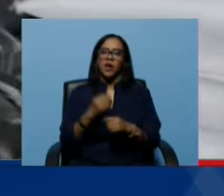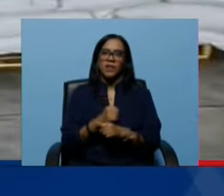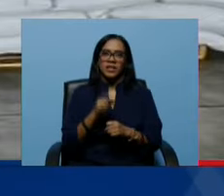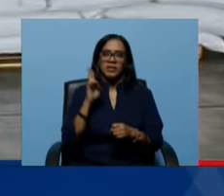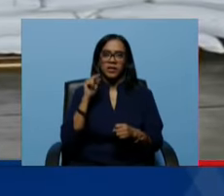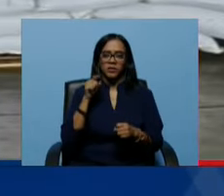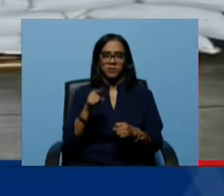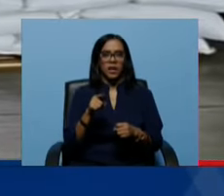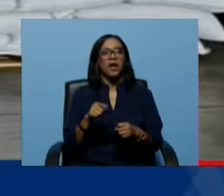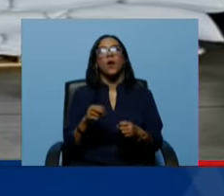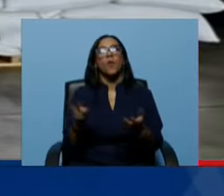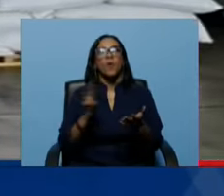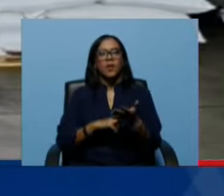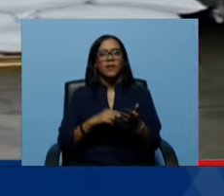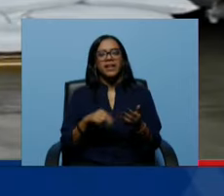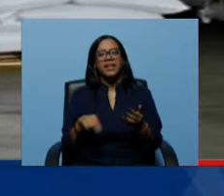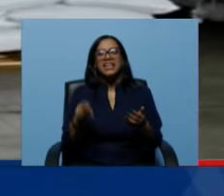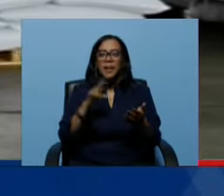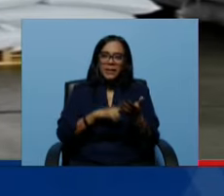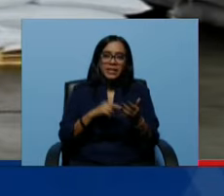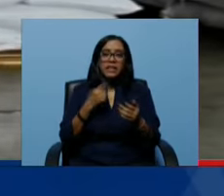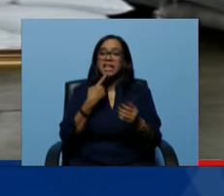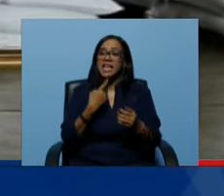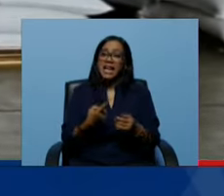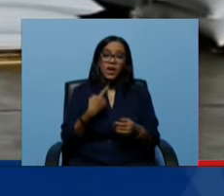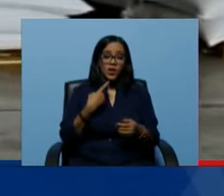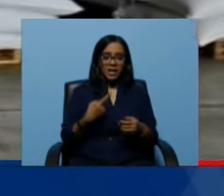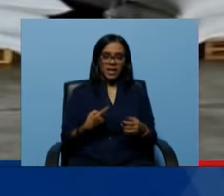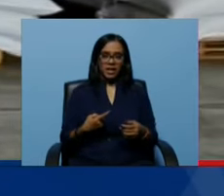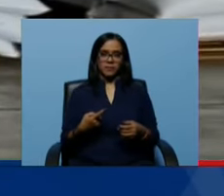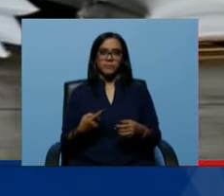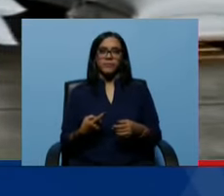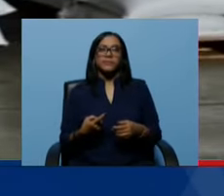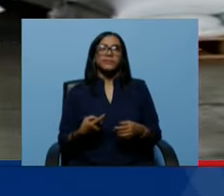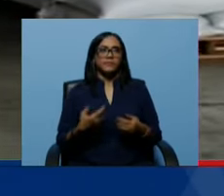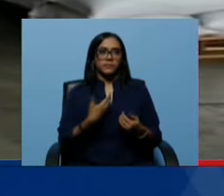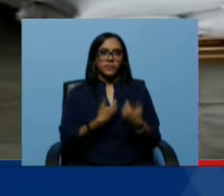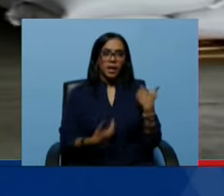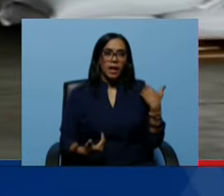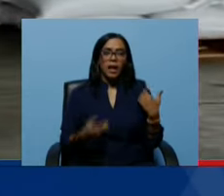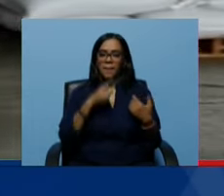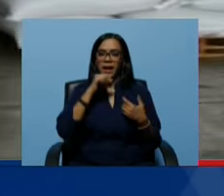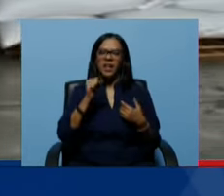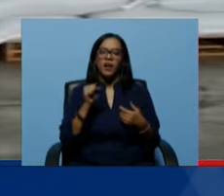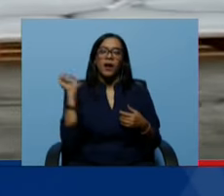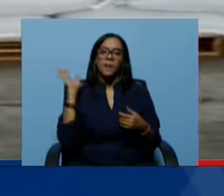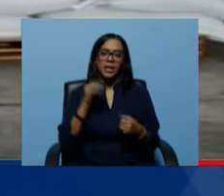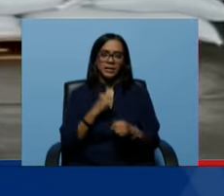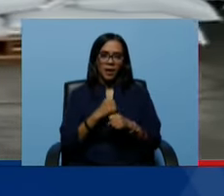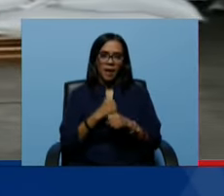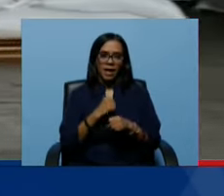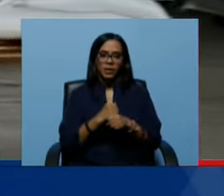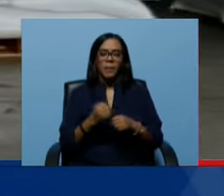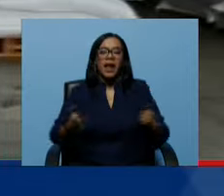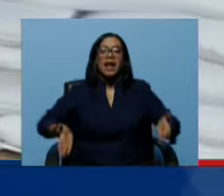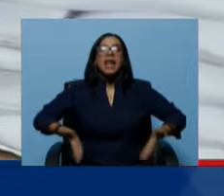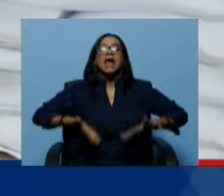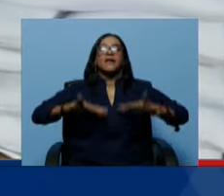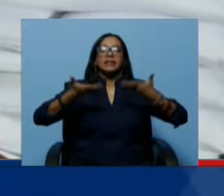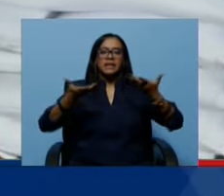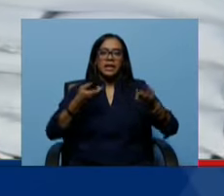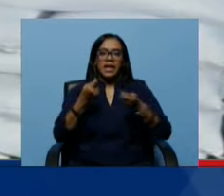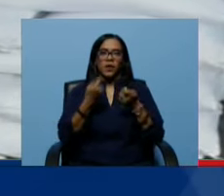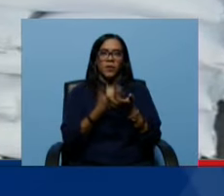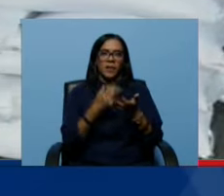usted, porque vuelvo y repito, digan lo que digan, el presidente Nicolás Maduro ha venido trabajando para levantar la economía